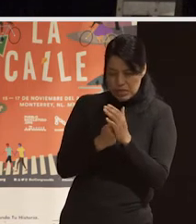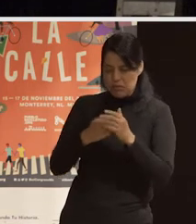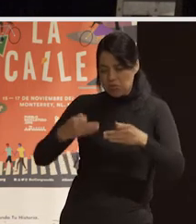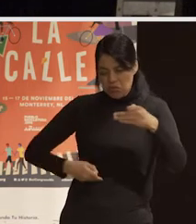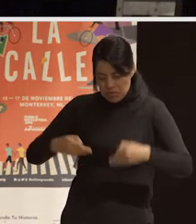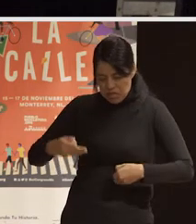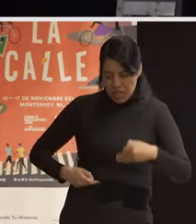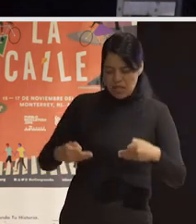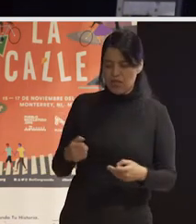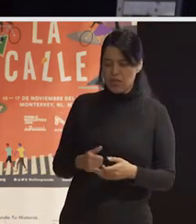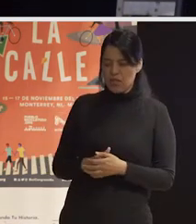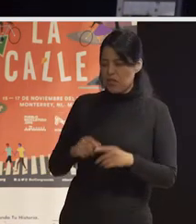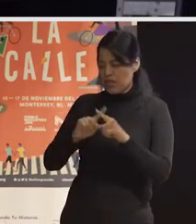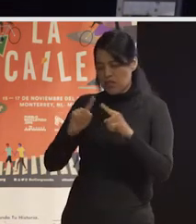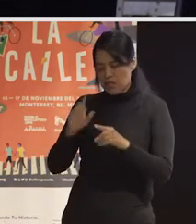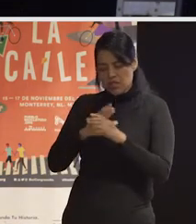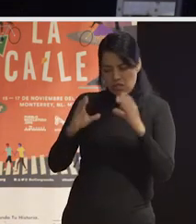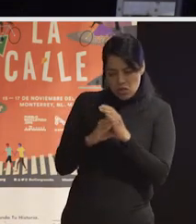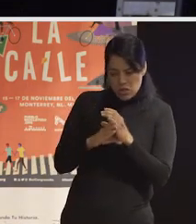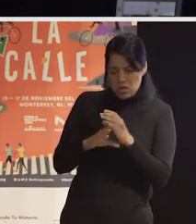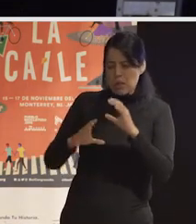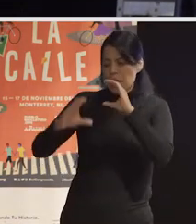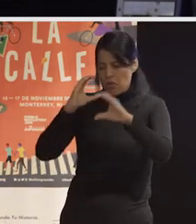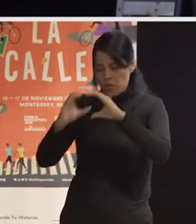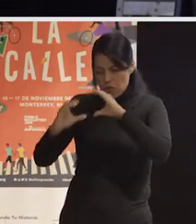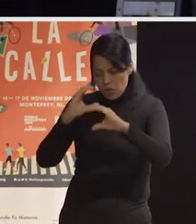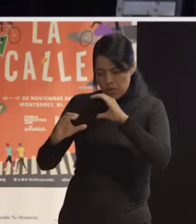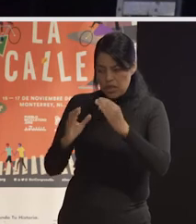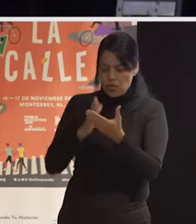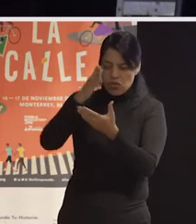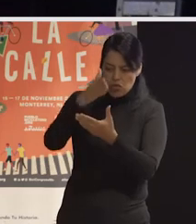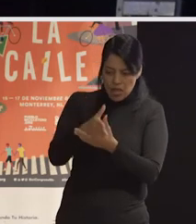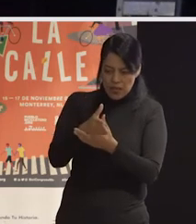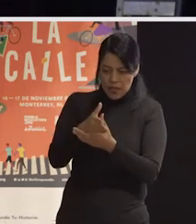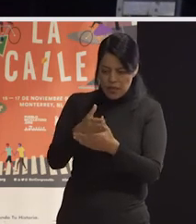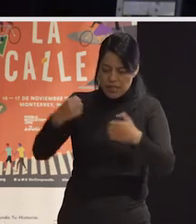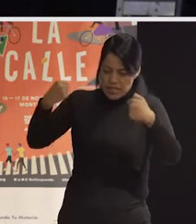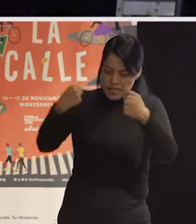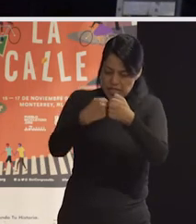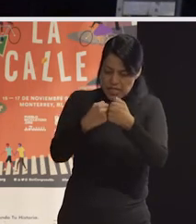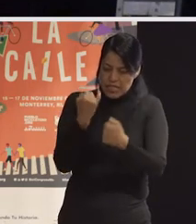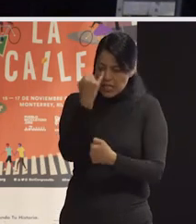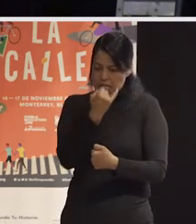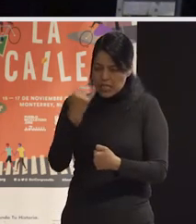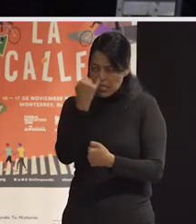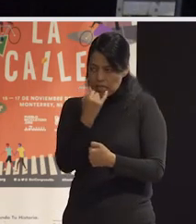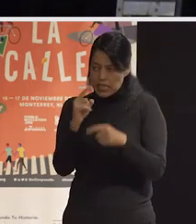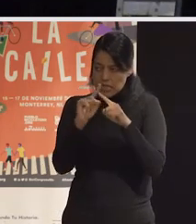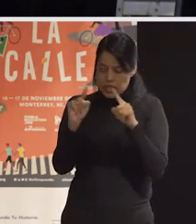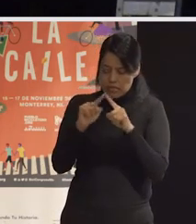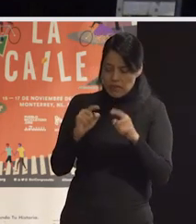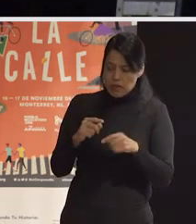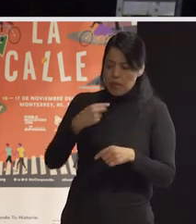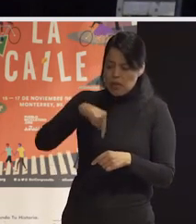títeres etcétera para poder comunicarnos a través de las barreras lingüísticas y culturales para